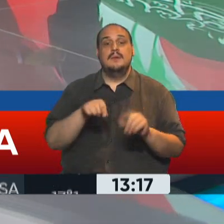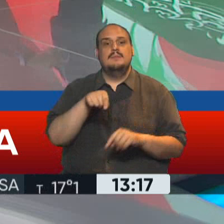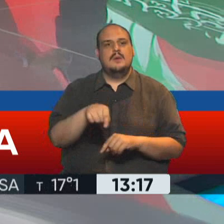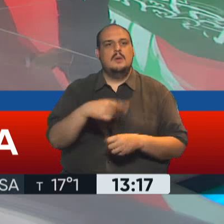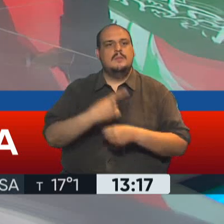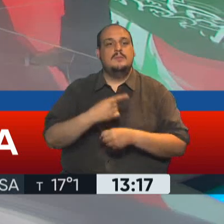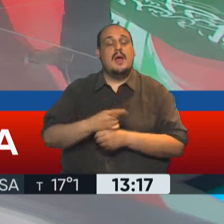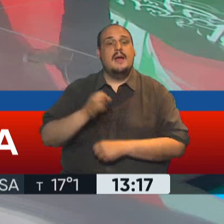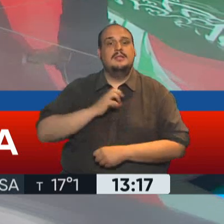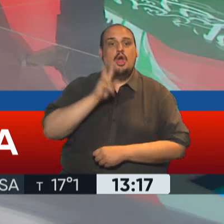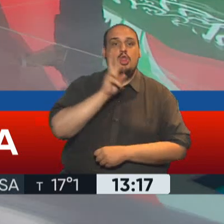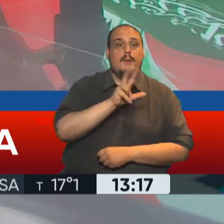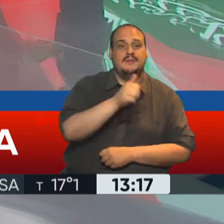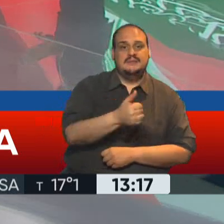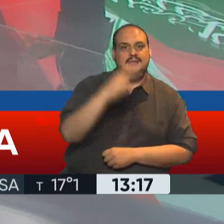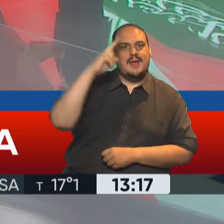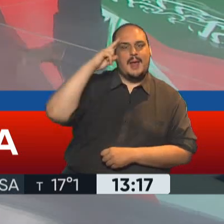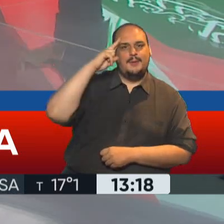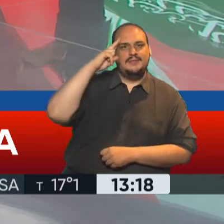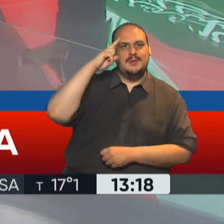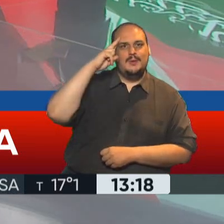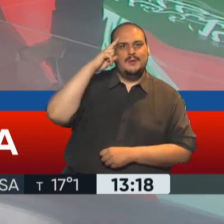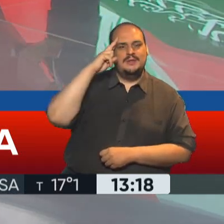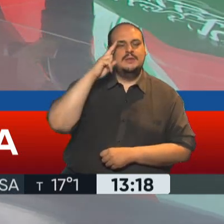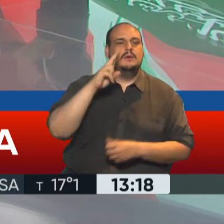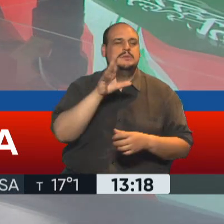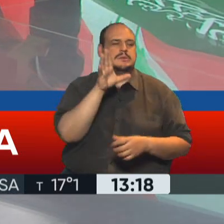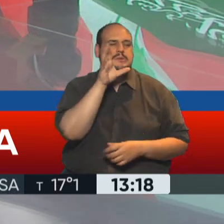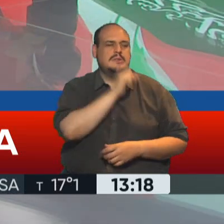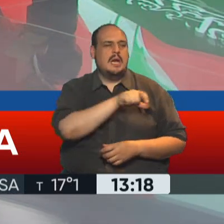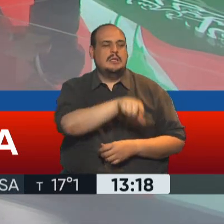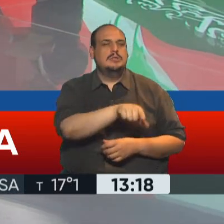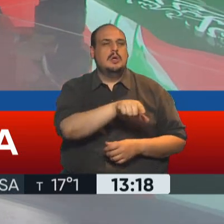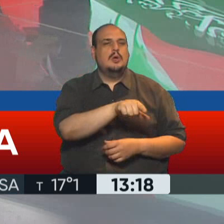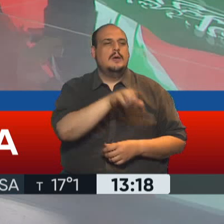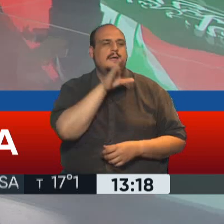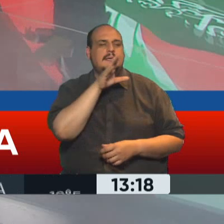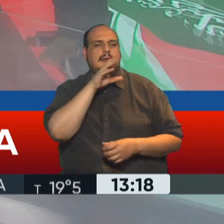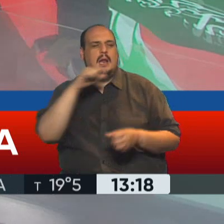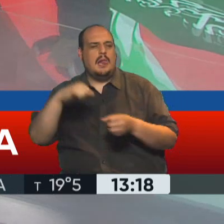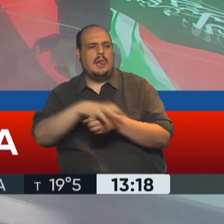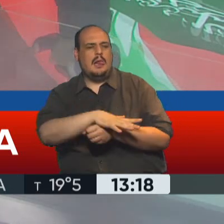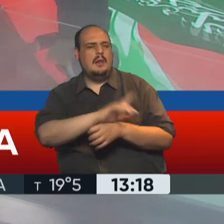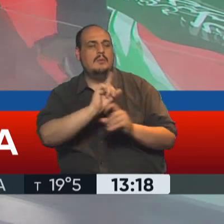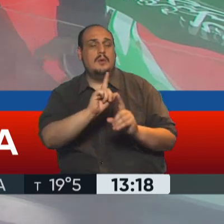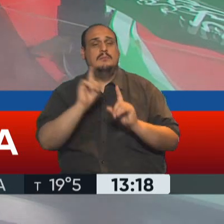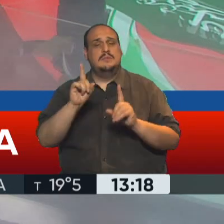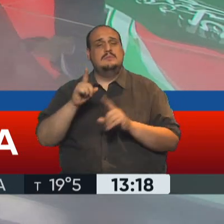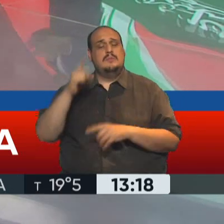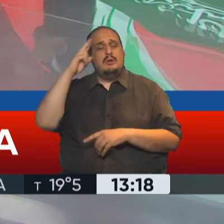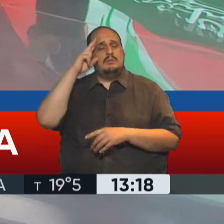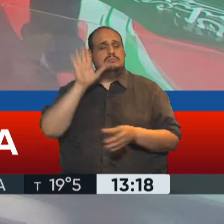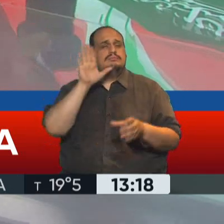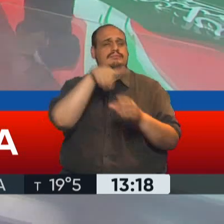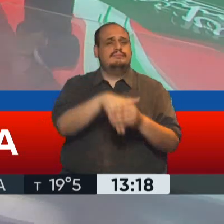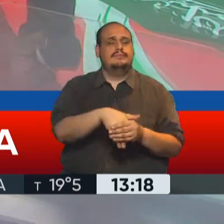viendo en 2006, con Arabia Saudita aprobando en secreto la incursión israelí para reducir la influencia de Irán en Líbano, que es lo que decíamos, y